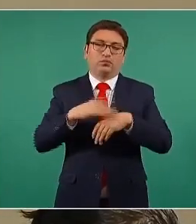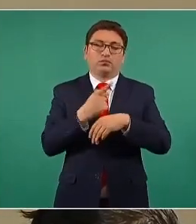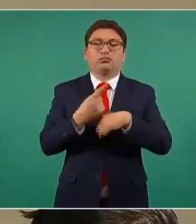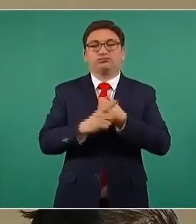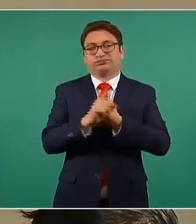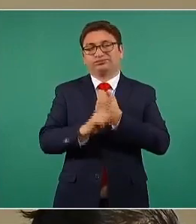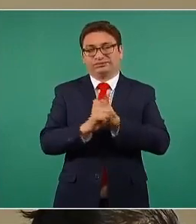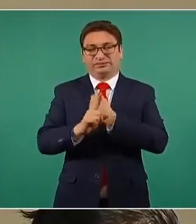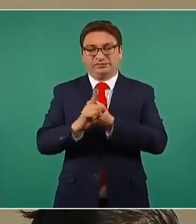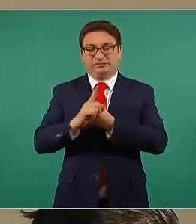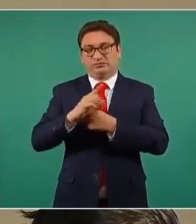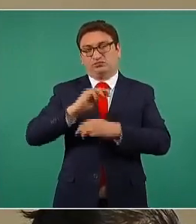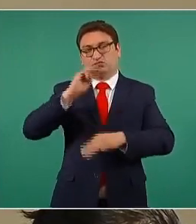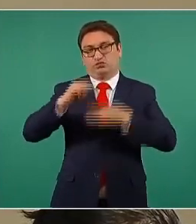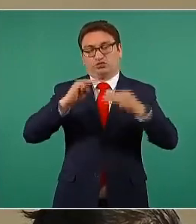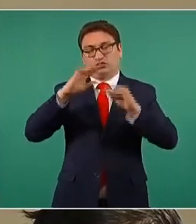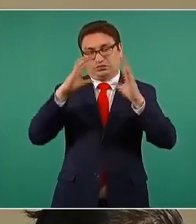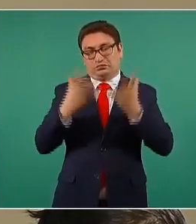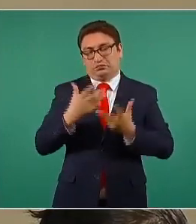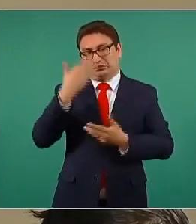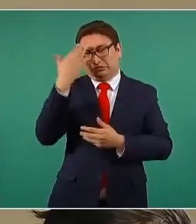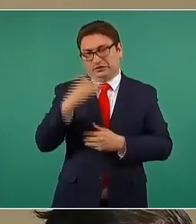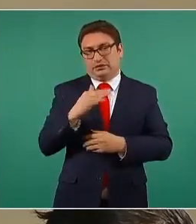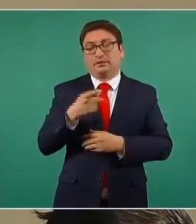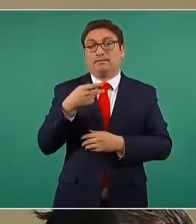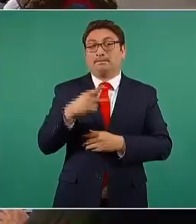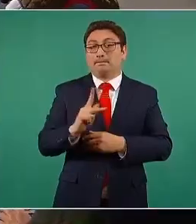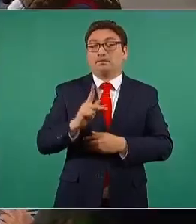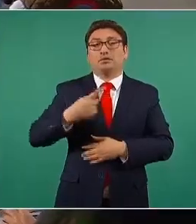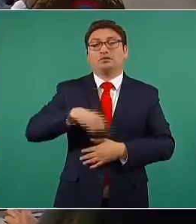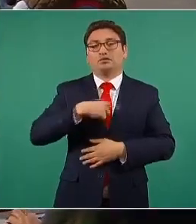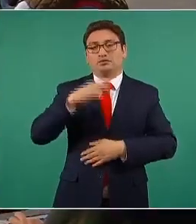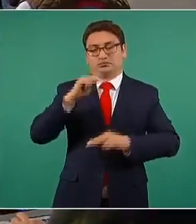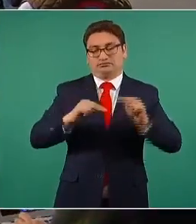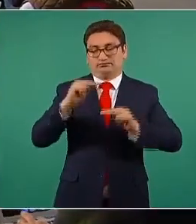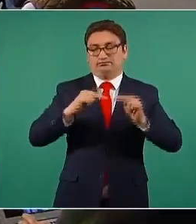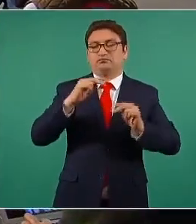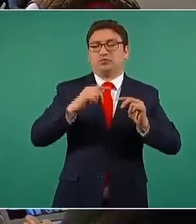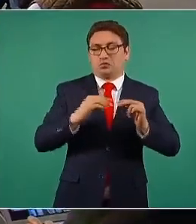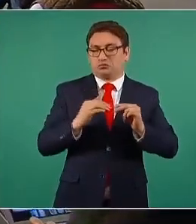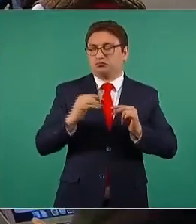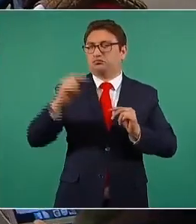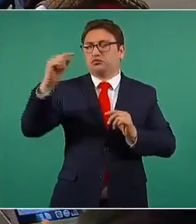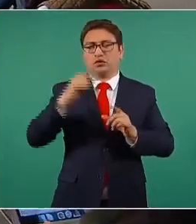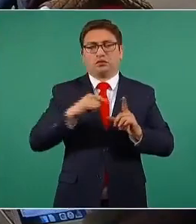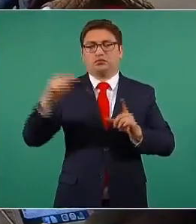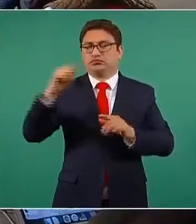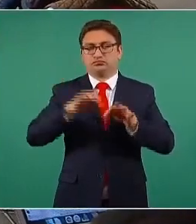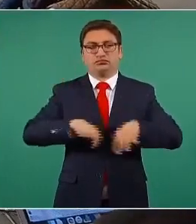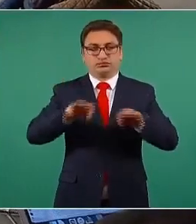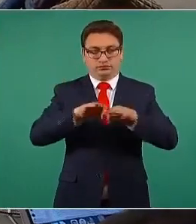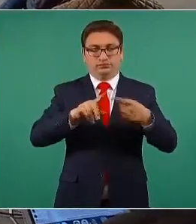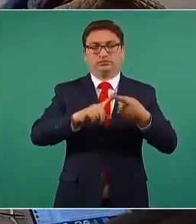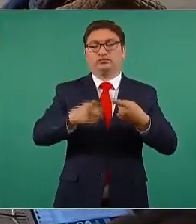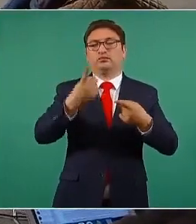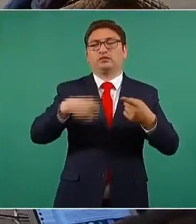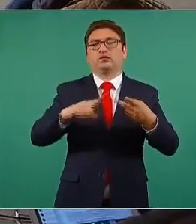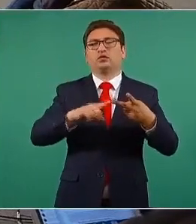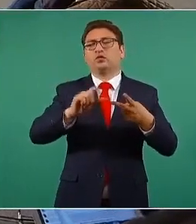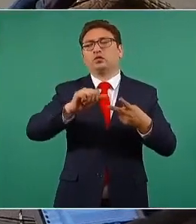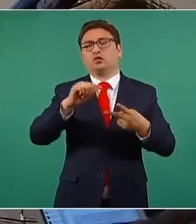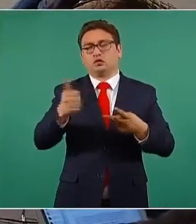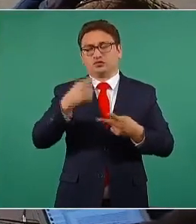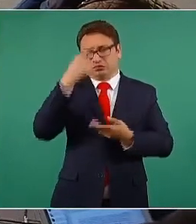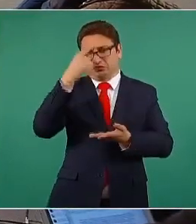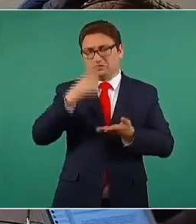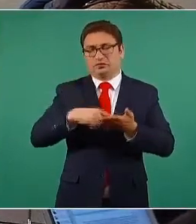situación global que tenemos, sin embargo pues es un aumento importante y una posición importante. El otro dato que me parece